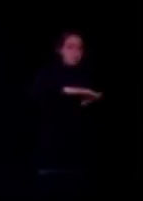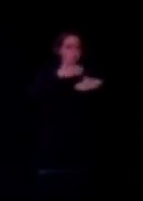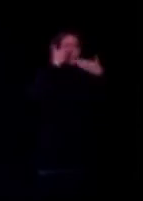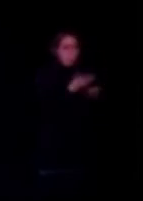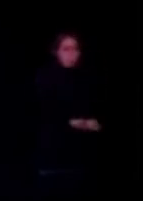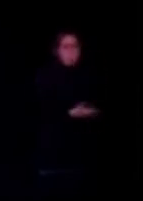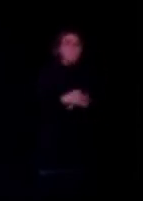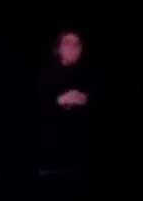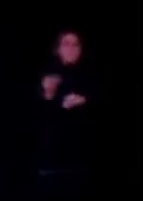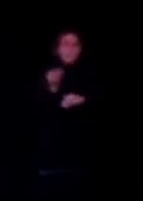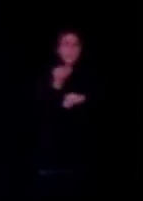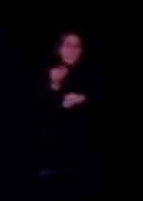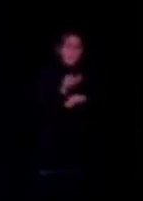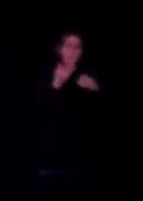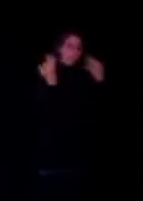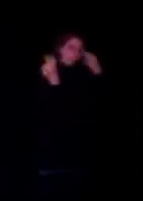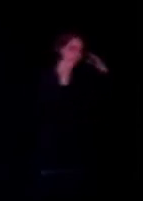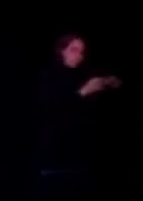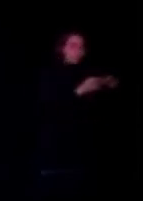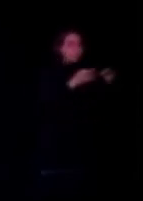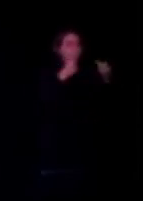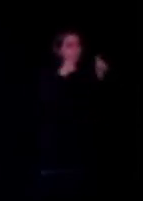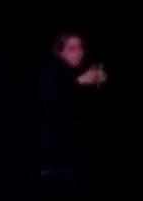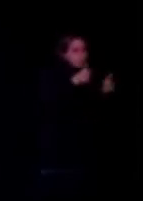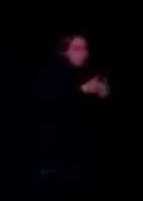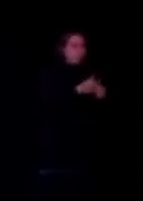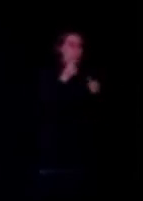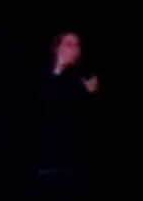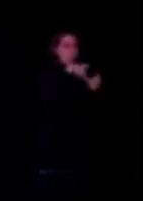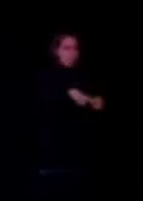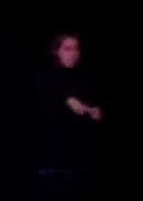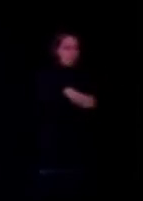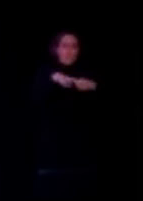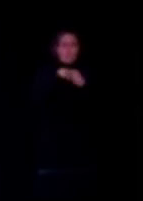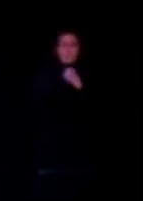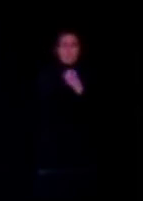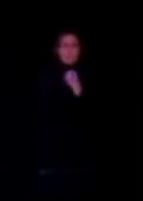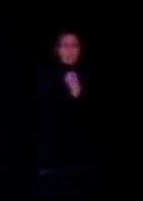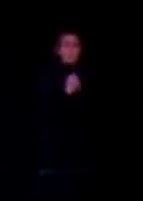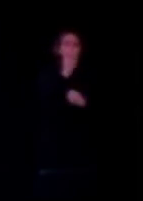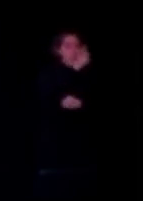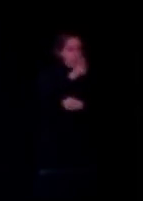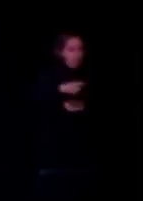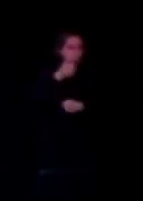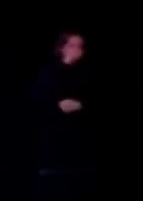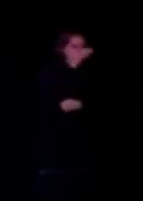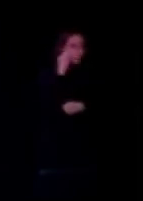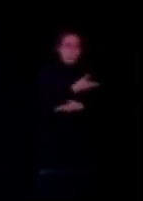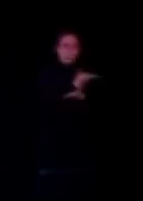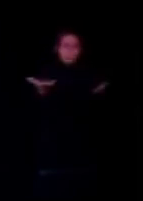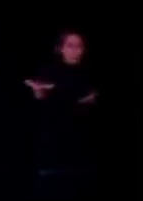es asistencia participación y rendimiento de todos los alumnos y alumnas